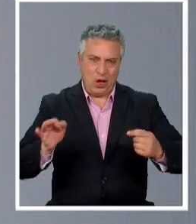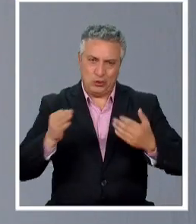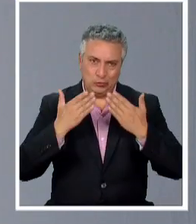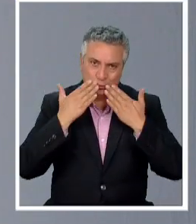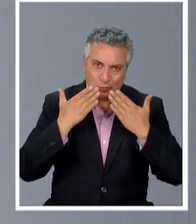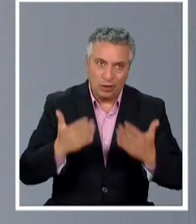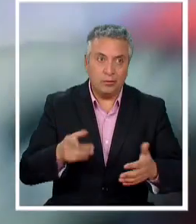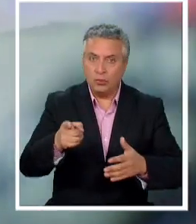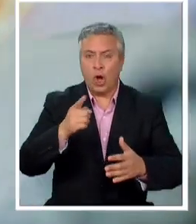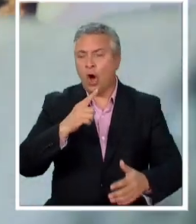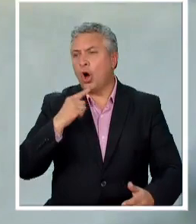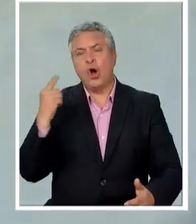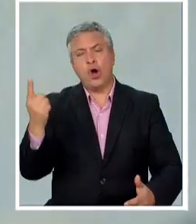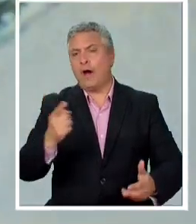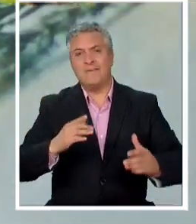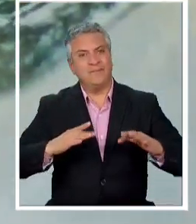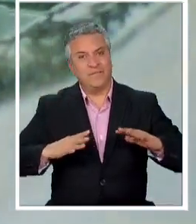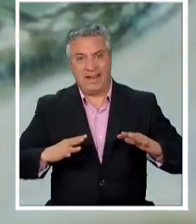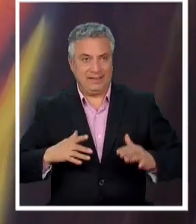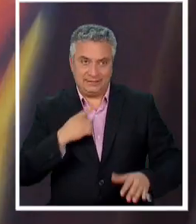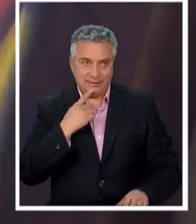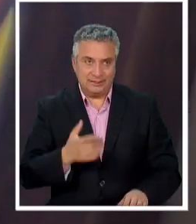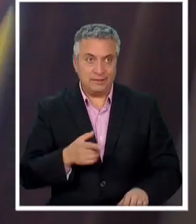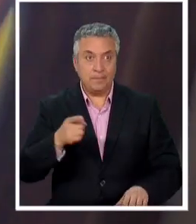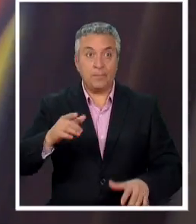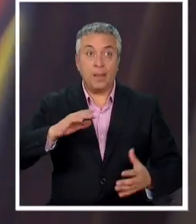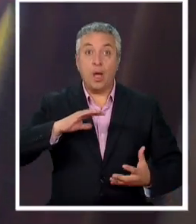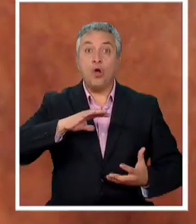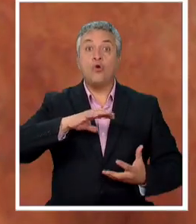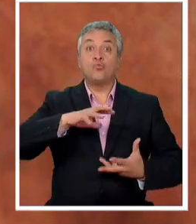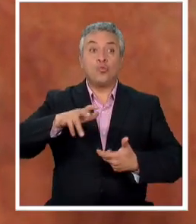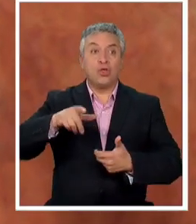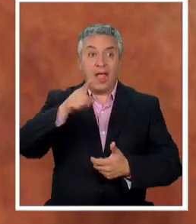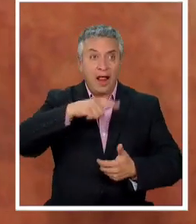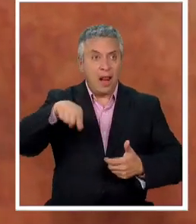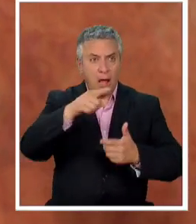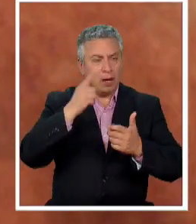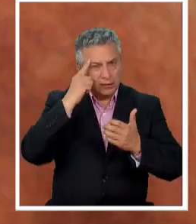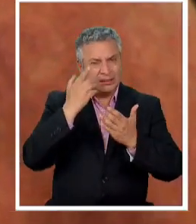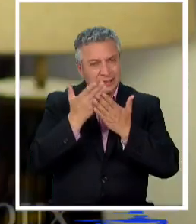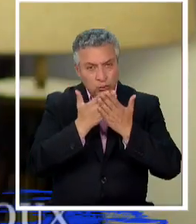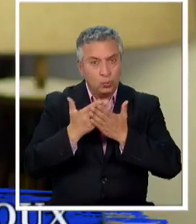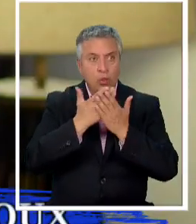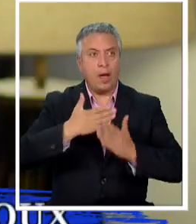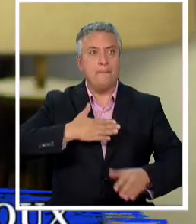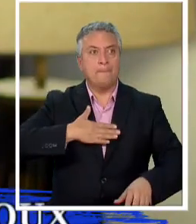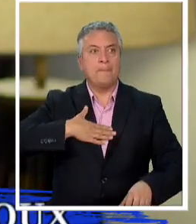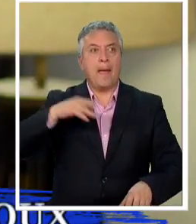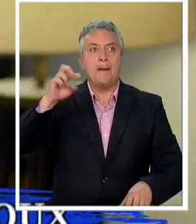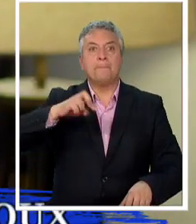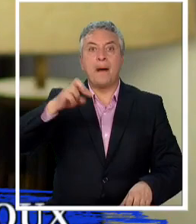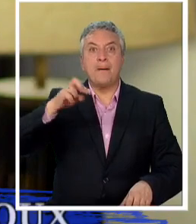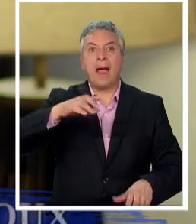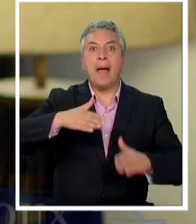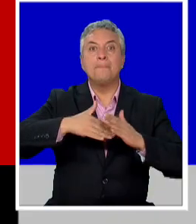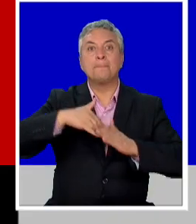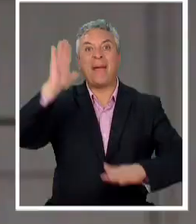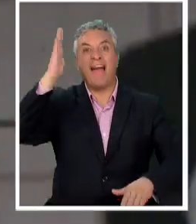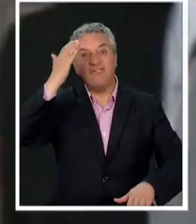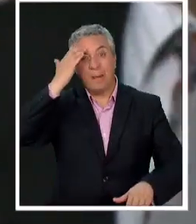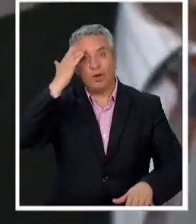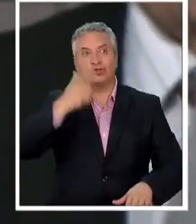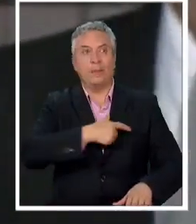que todo el mundo estaba feliz. Después del Mundial, los estudios decían que mi papá era más popular que el presidente de la